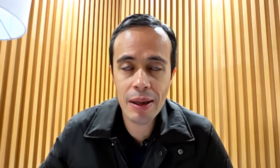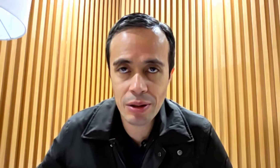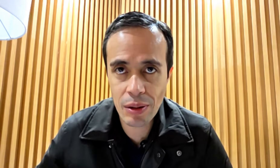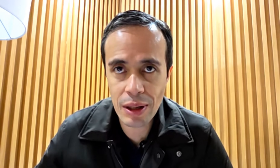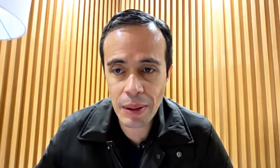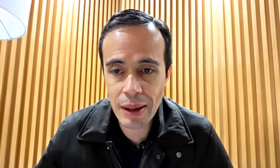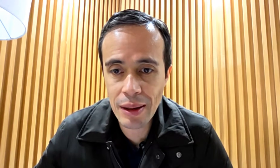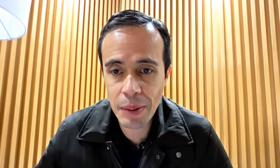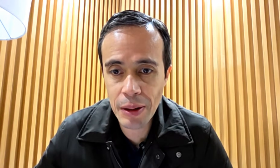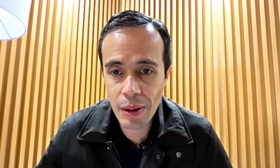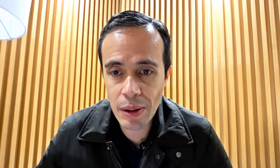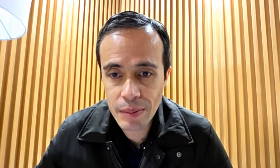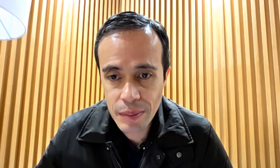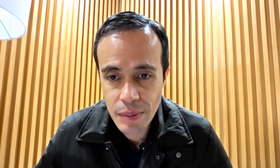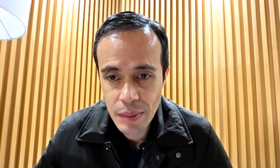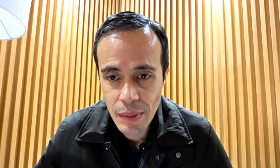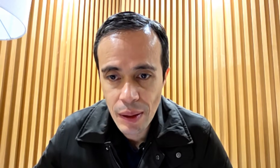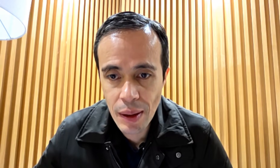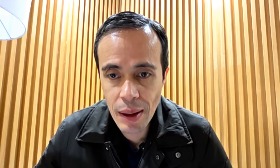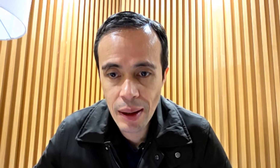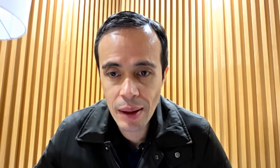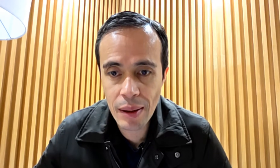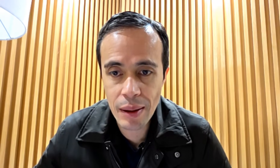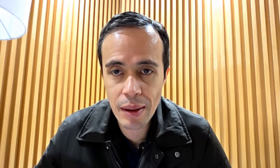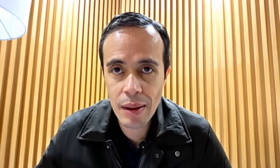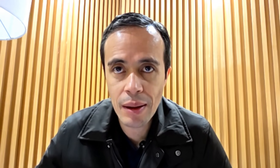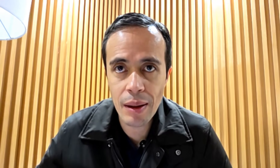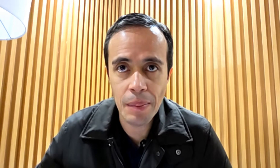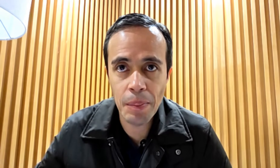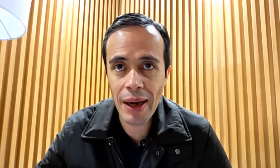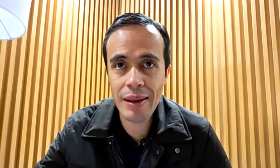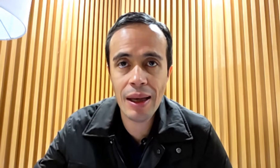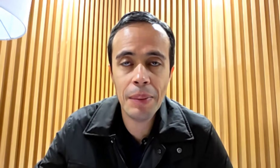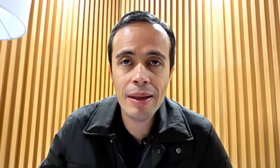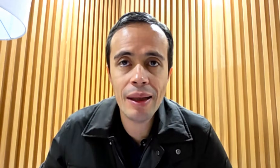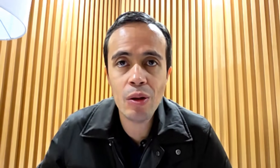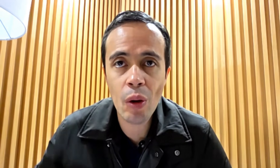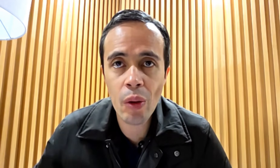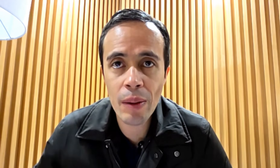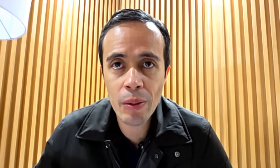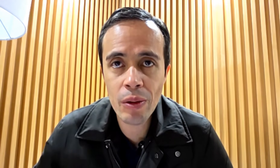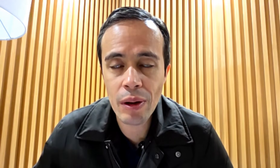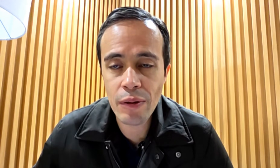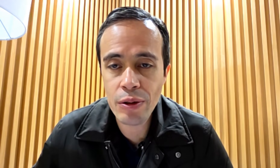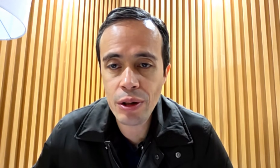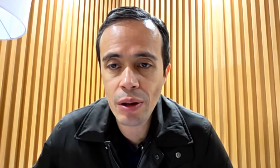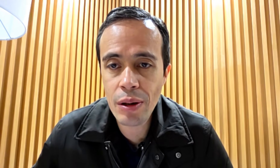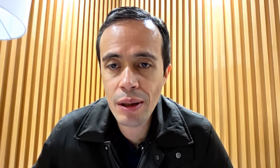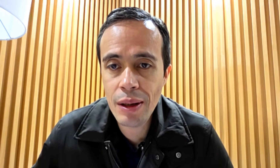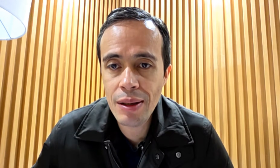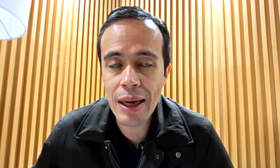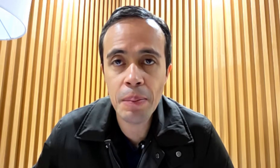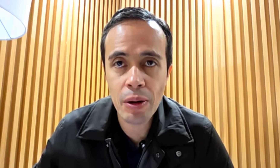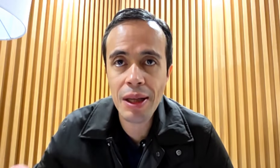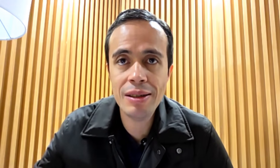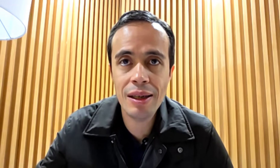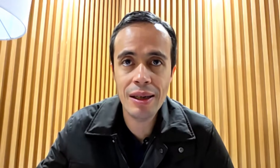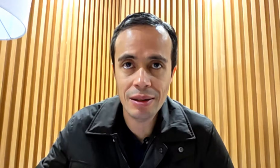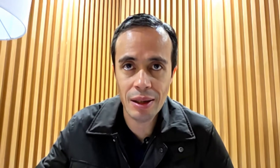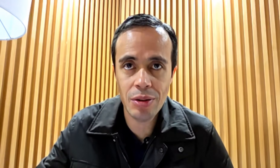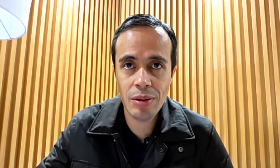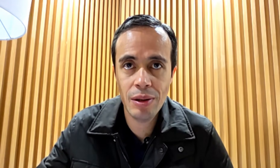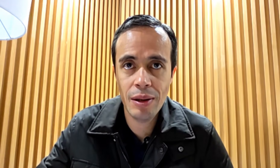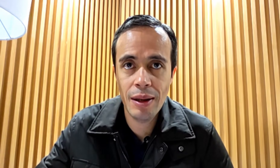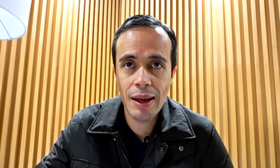el precio del barril del petróleo en prácticamente todo el mundo en función de la importancia